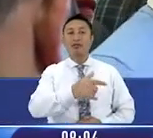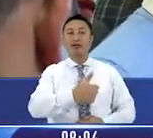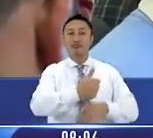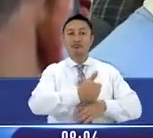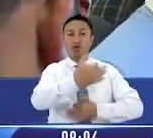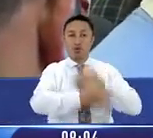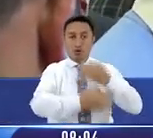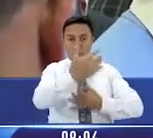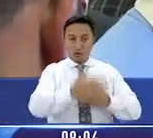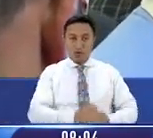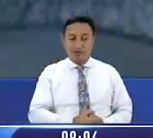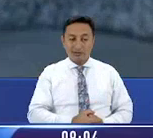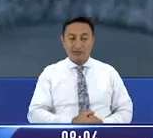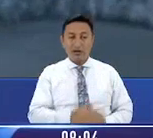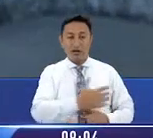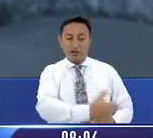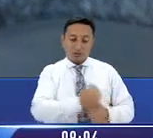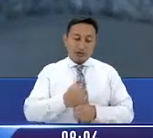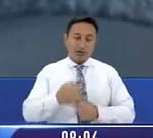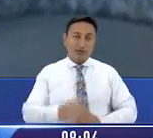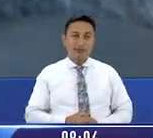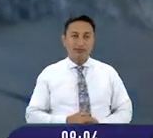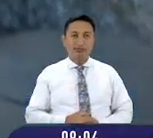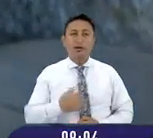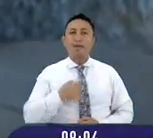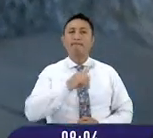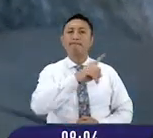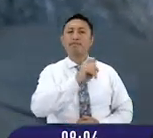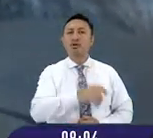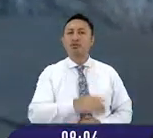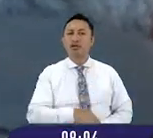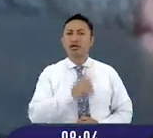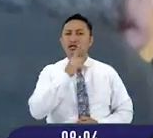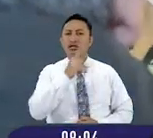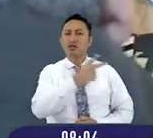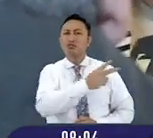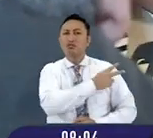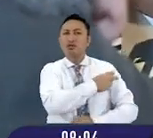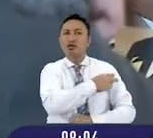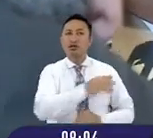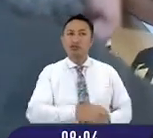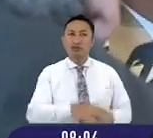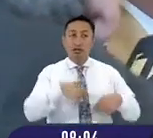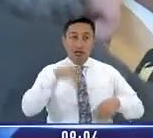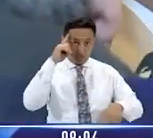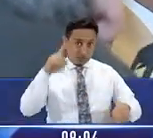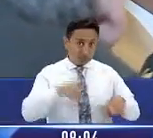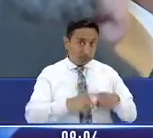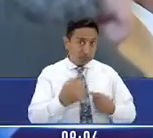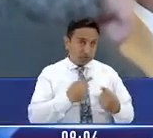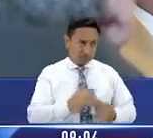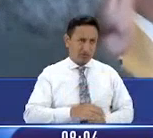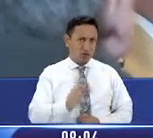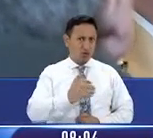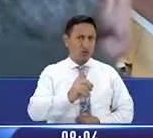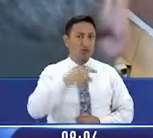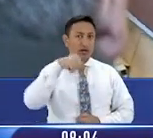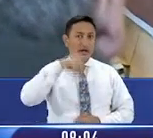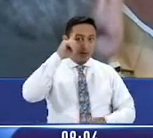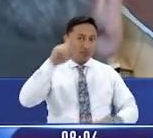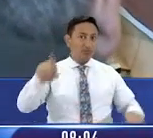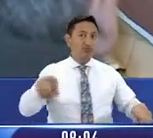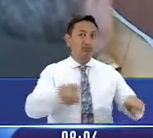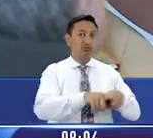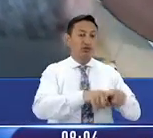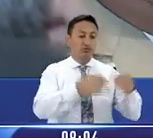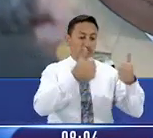la justicia. La negociación sería quién va a ocupar esa vocalía. Aquí no hay negociación, aquí evidentemente hay un acuerdo conveniente a favor